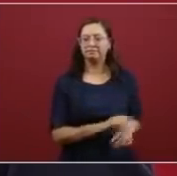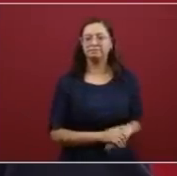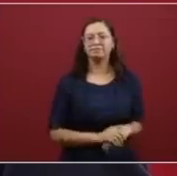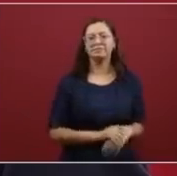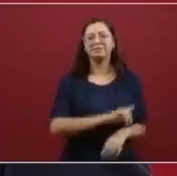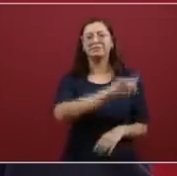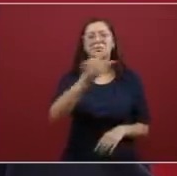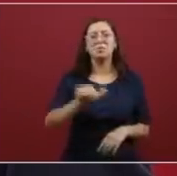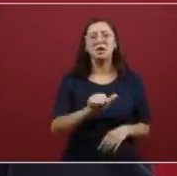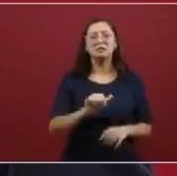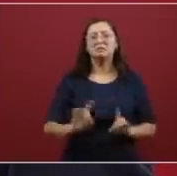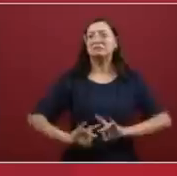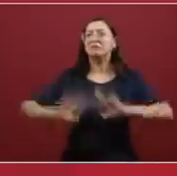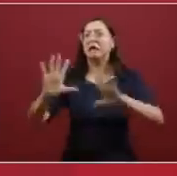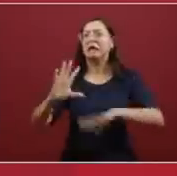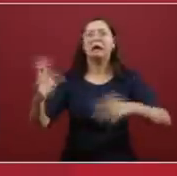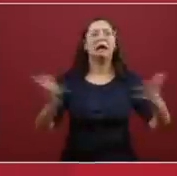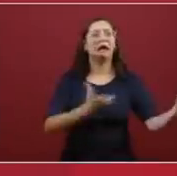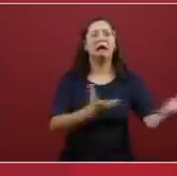recurrir a deuda,